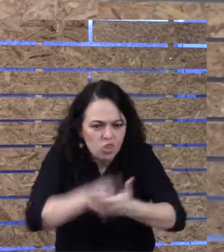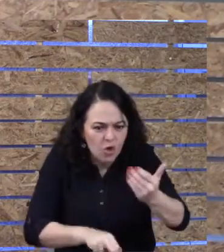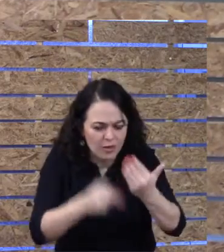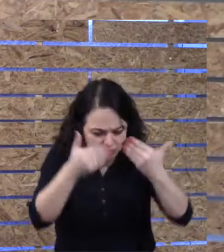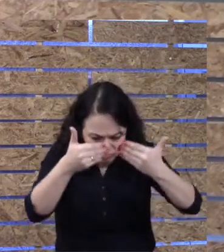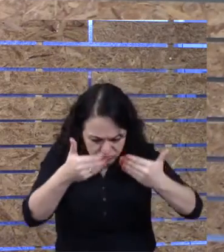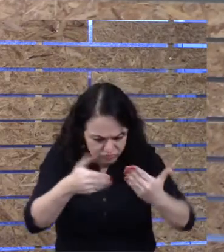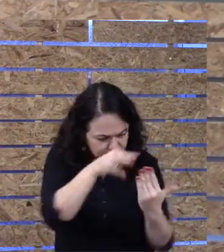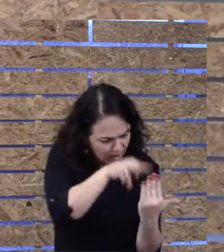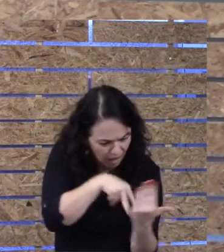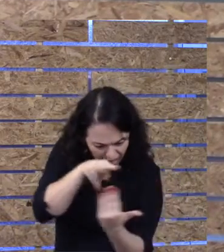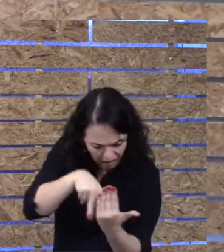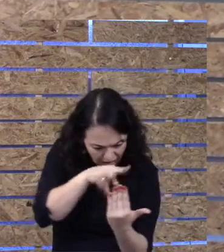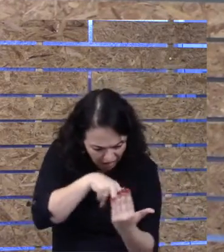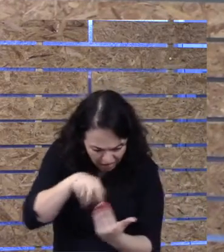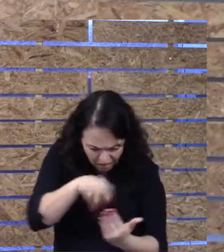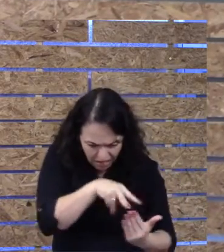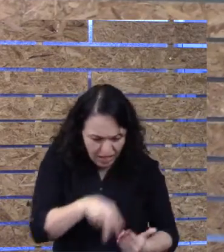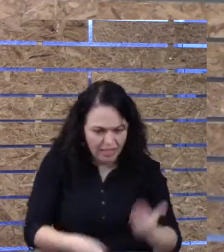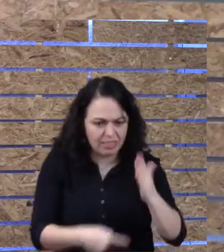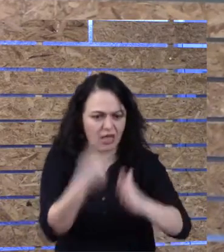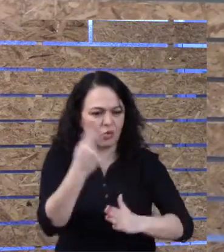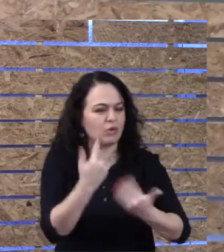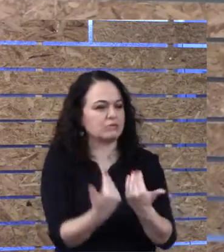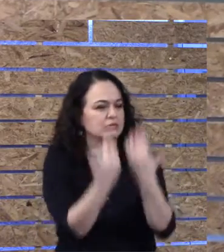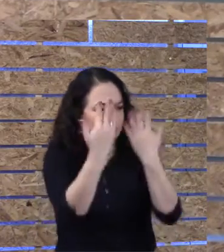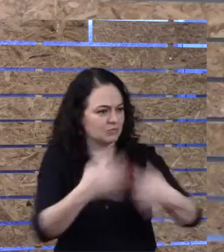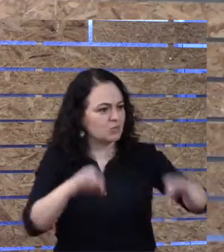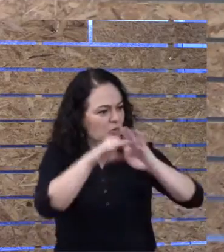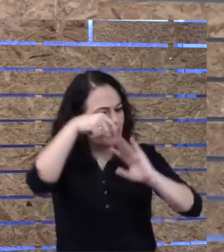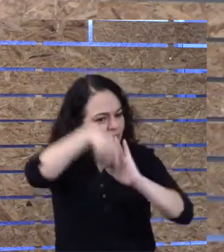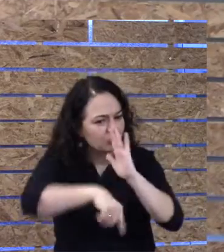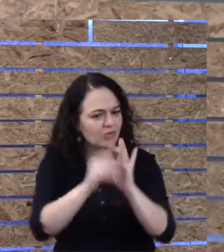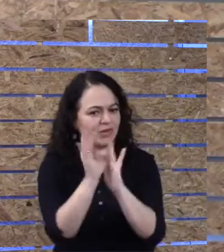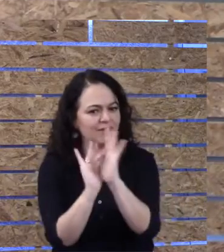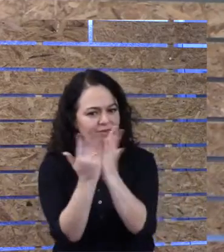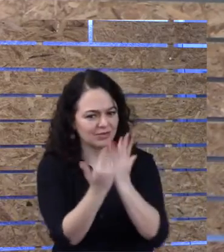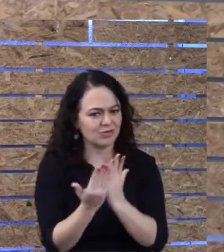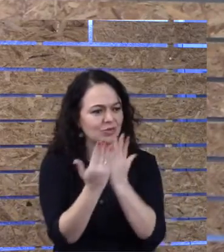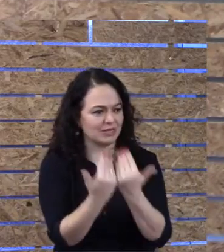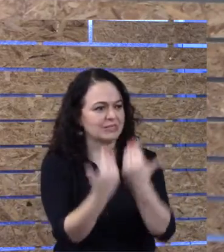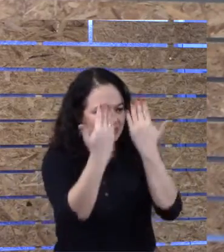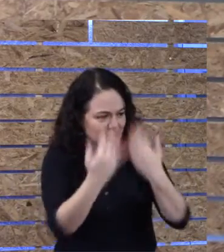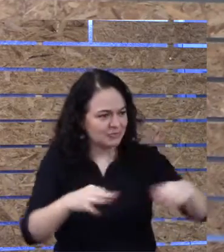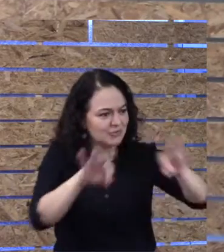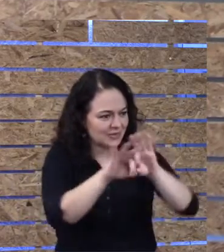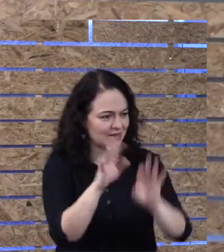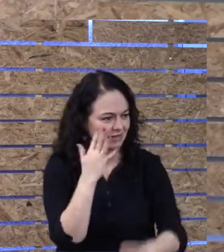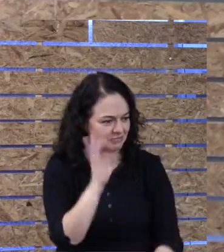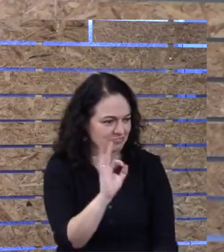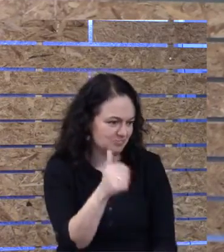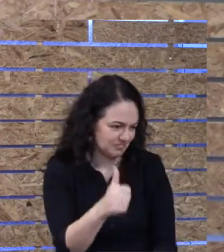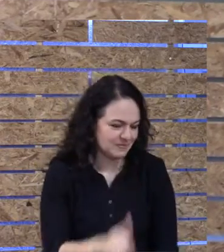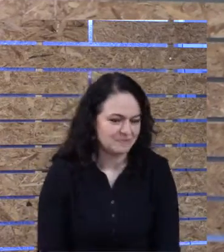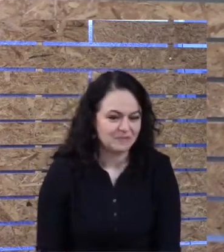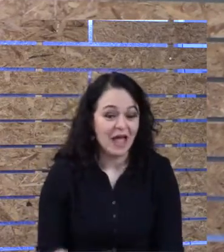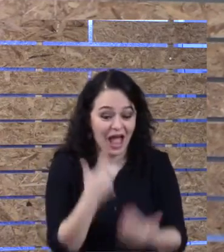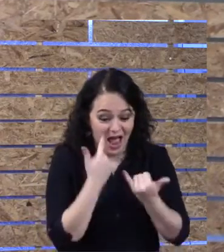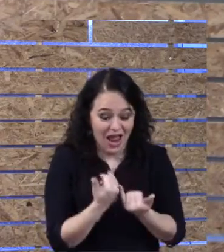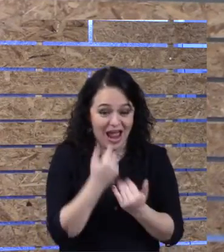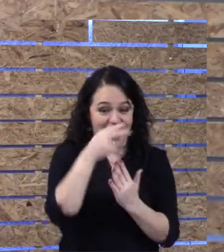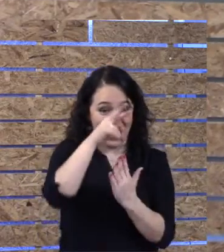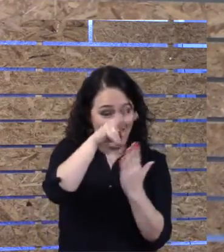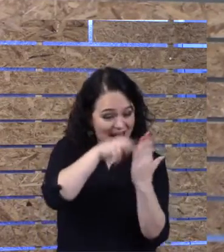ejercicio de estudio bíblico para mayor profundización. Bueno, leamos entonces en la nueva versión, en la Reina Valera